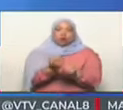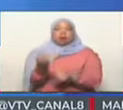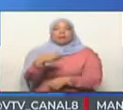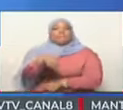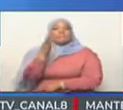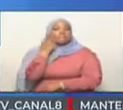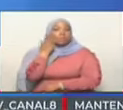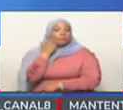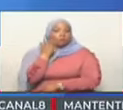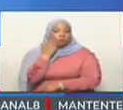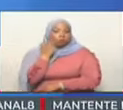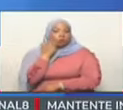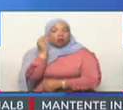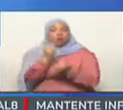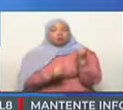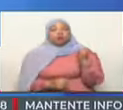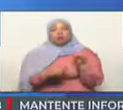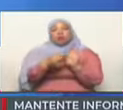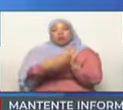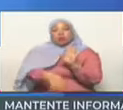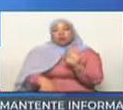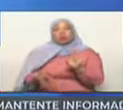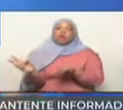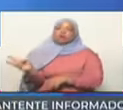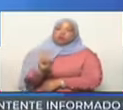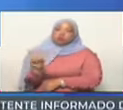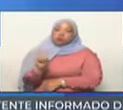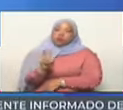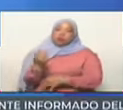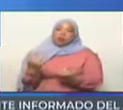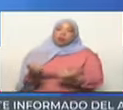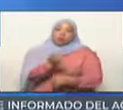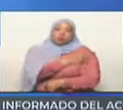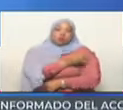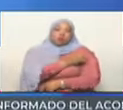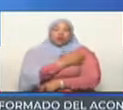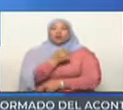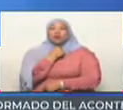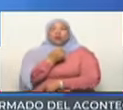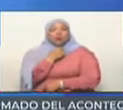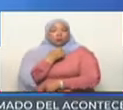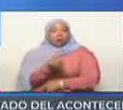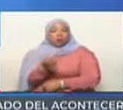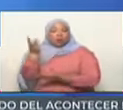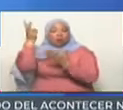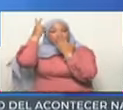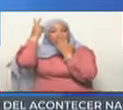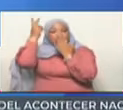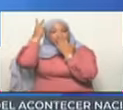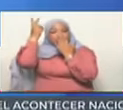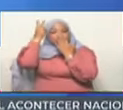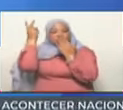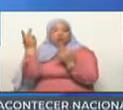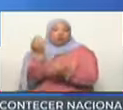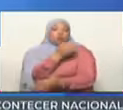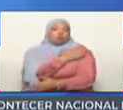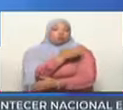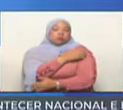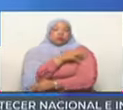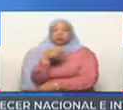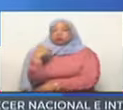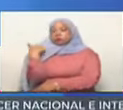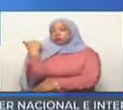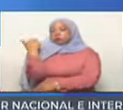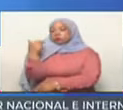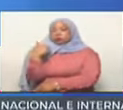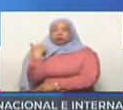madre de la ultraderecha fascista venezolana, que además es racista, de los apellidos, de los Machados,